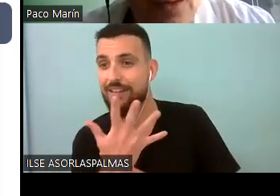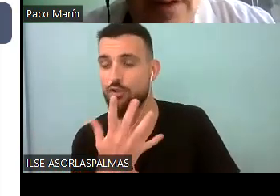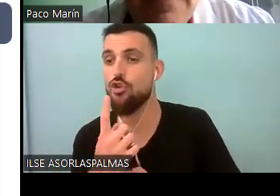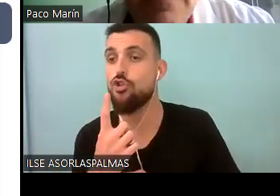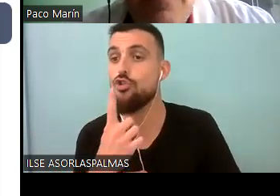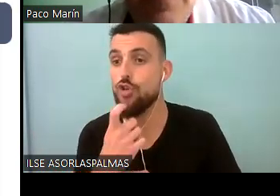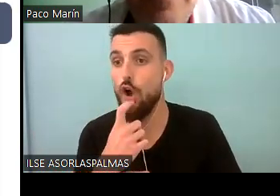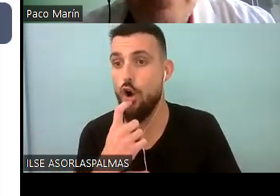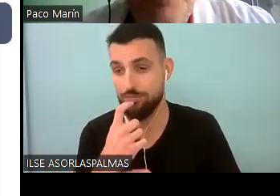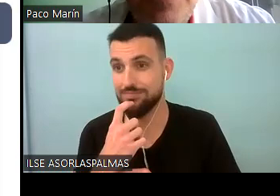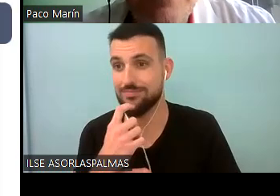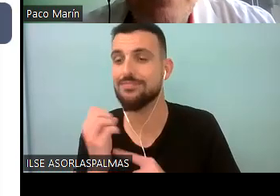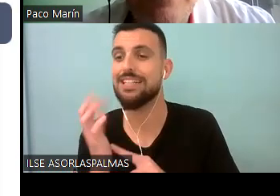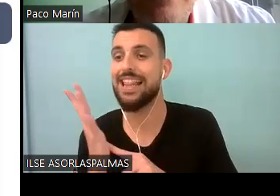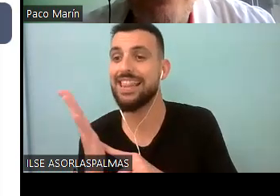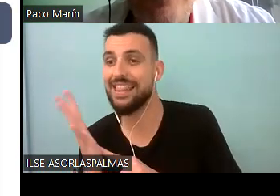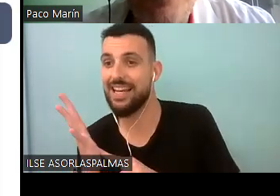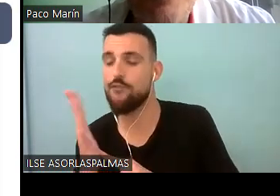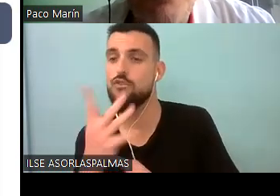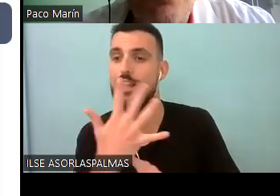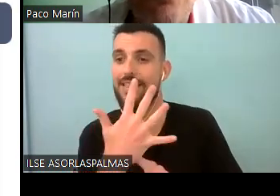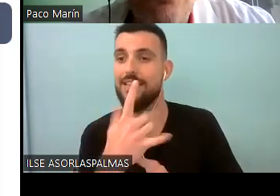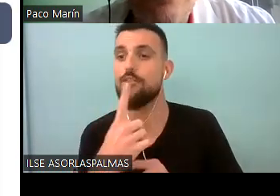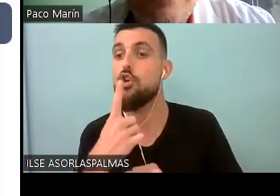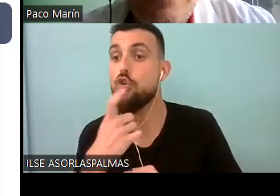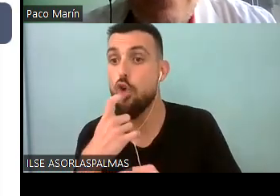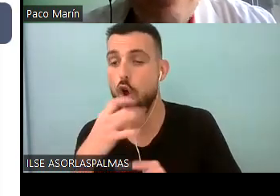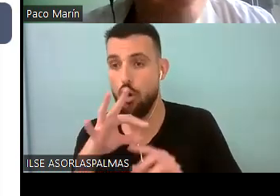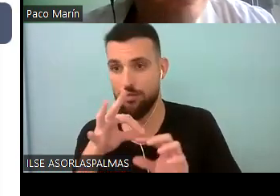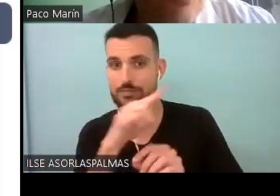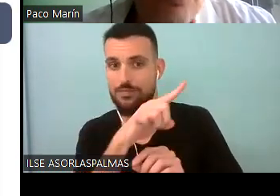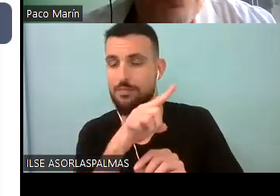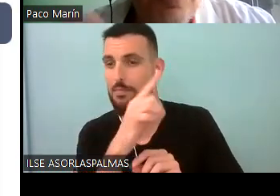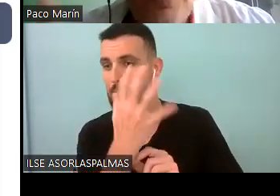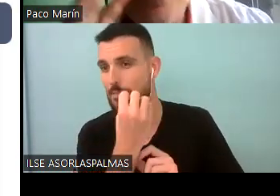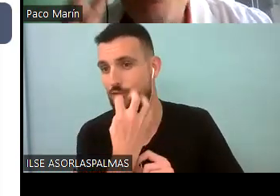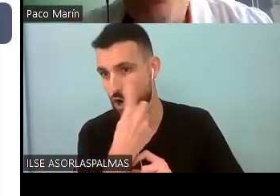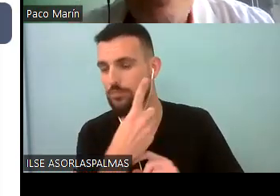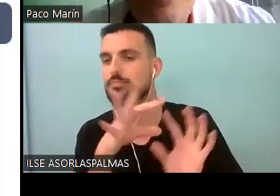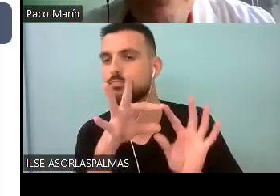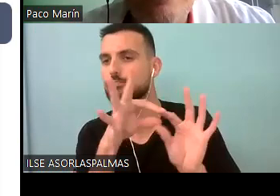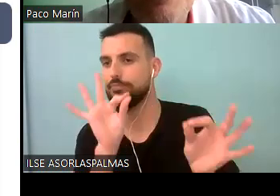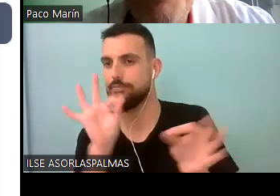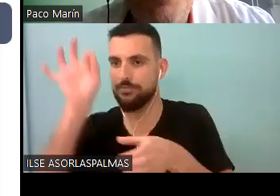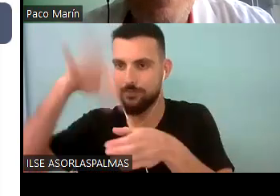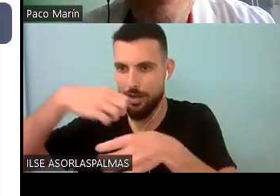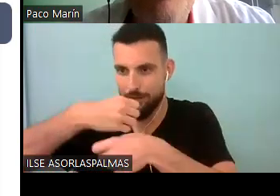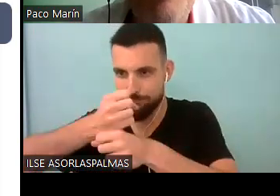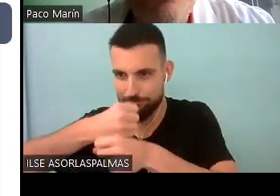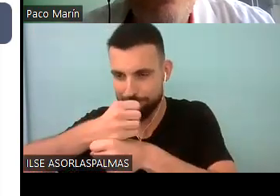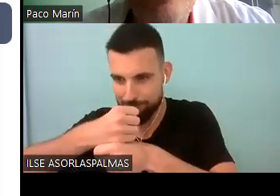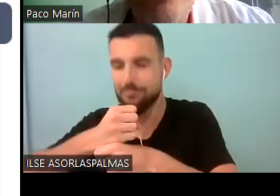isoflavonas de la soja. Pensad que la potencia de las isoflavonas del trébol rojo, ahora os lo estoy diciendo un poco de